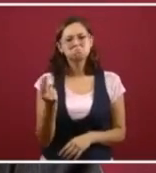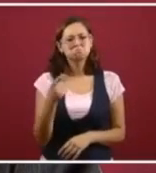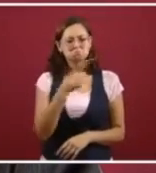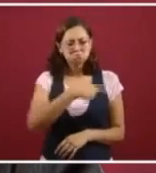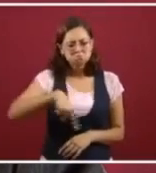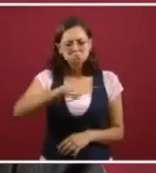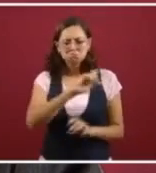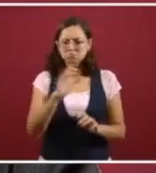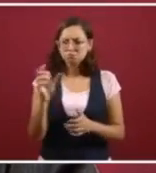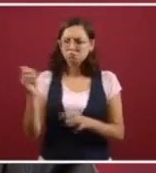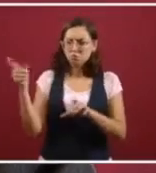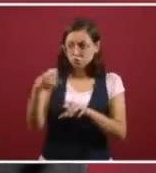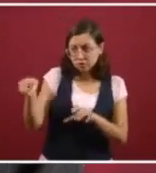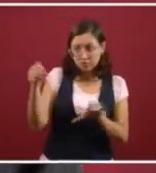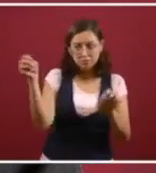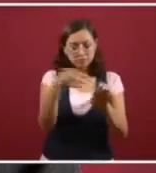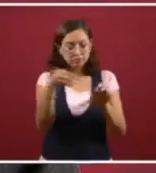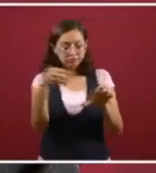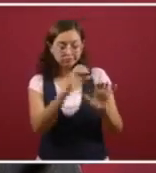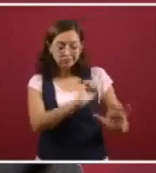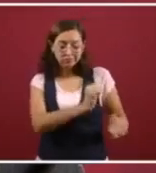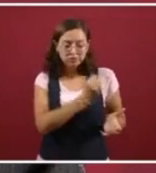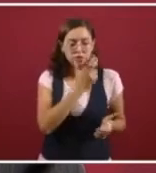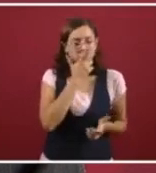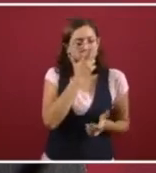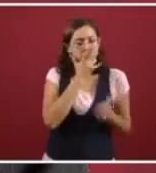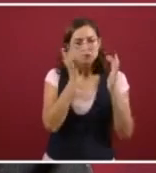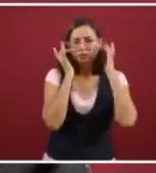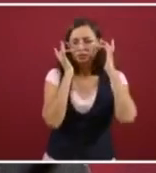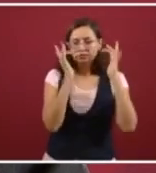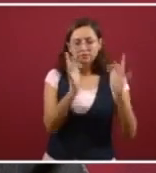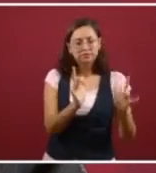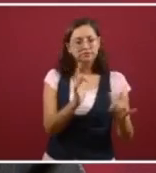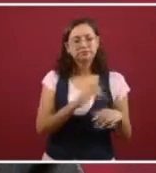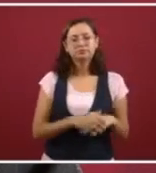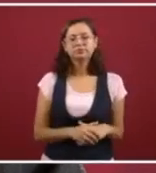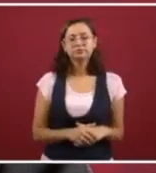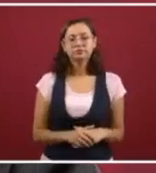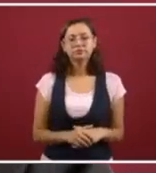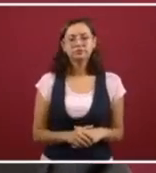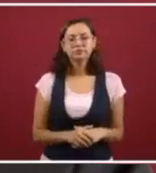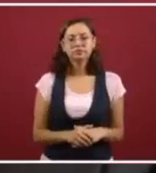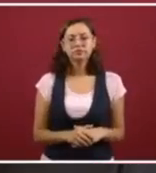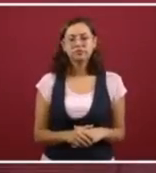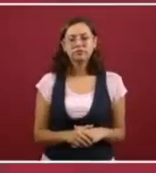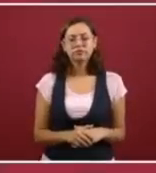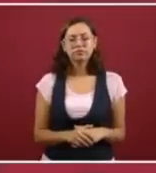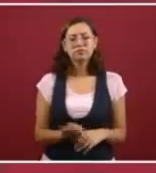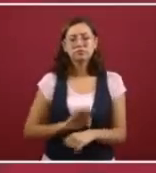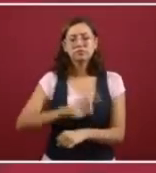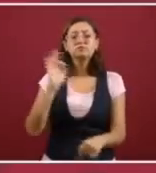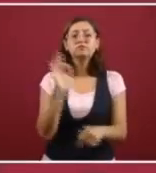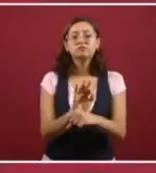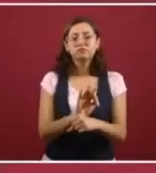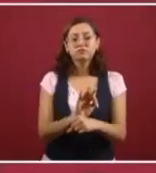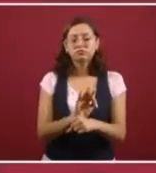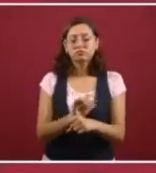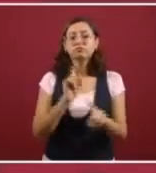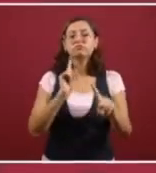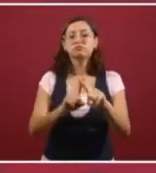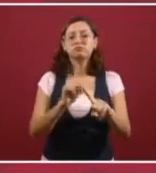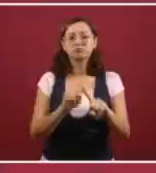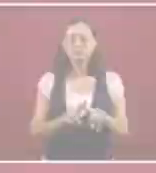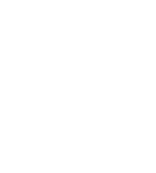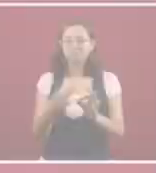pensiones, esos ahorros son sagrados y los respalda el gobierno de